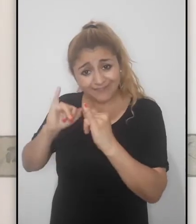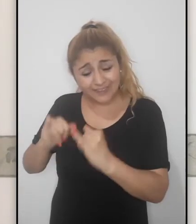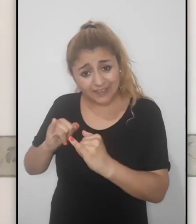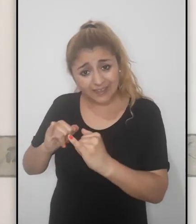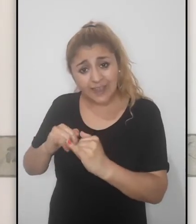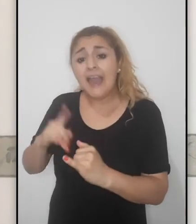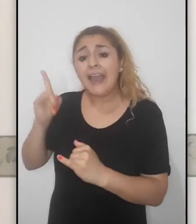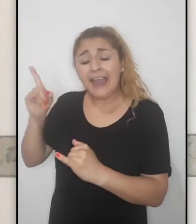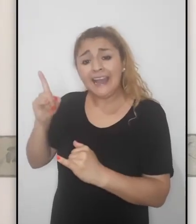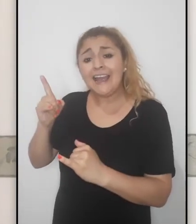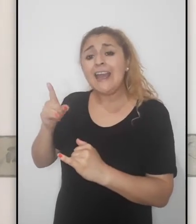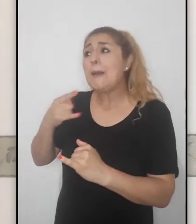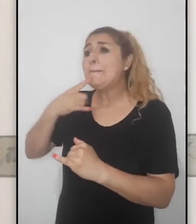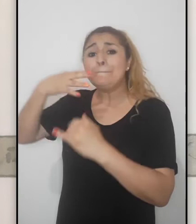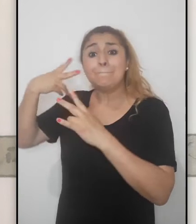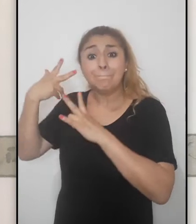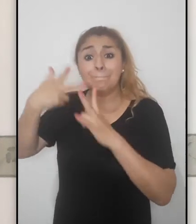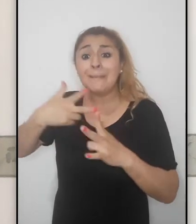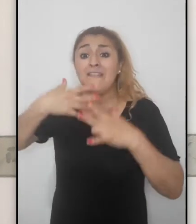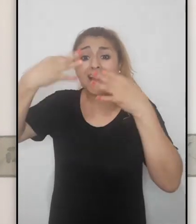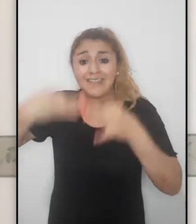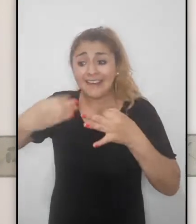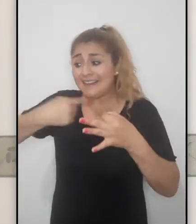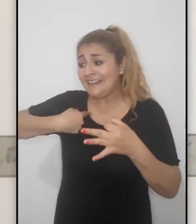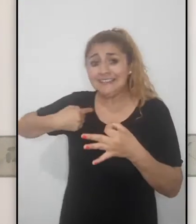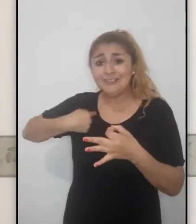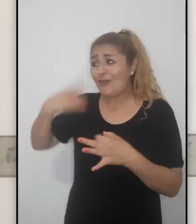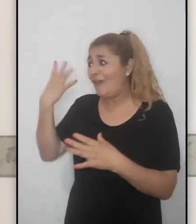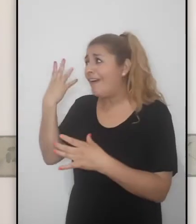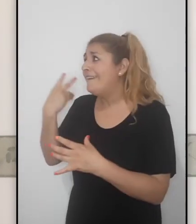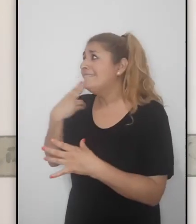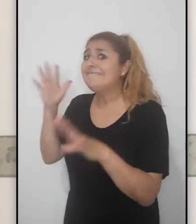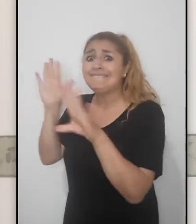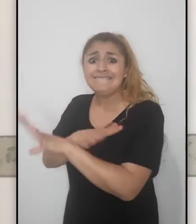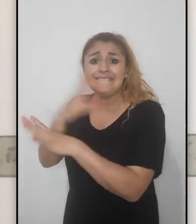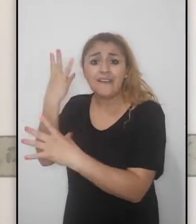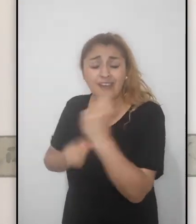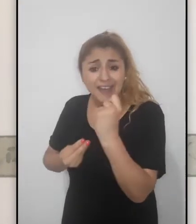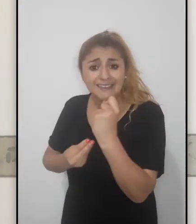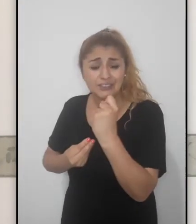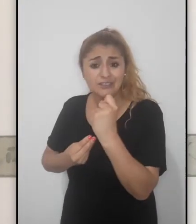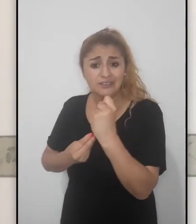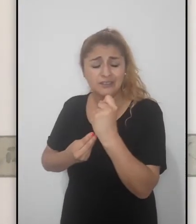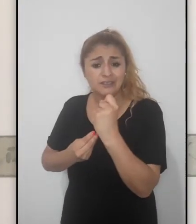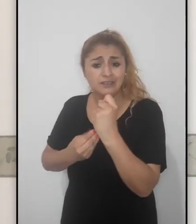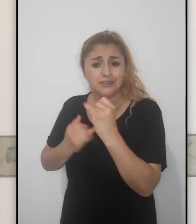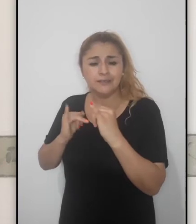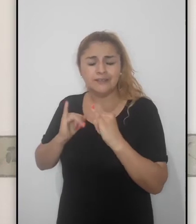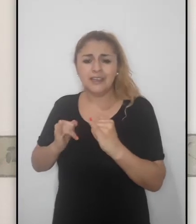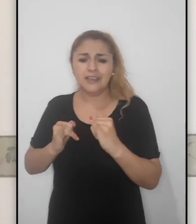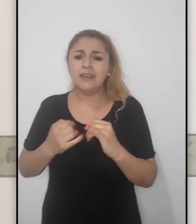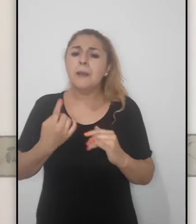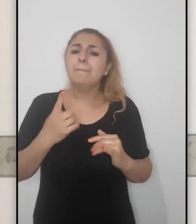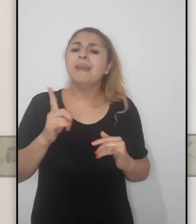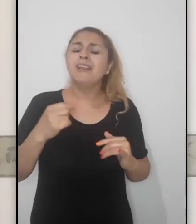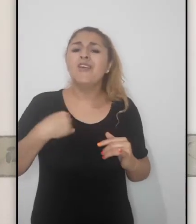nuestro enfoque no debe estar justamente en esto no en una lista de pecados sino en